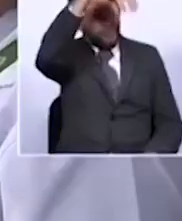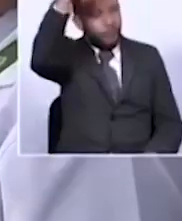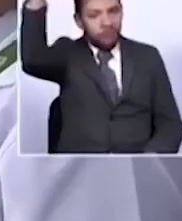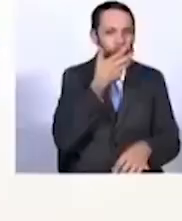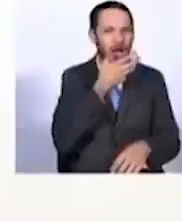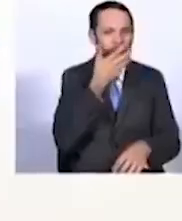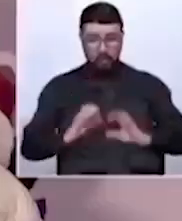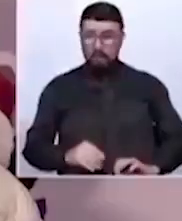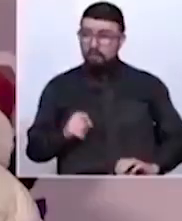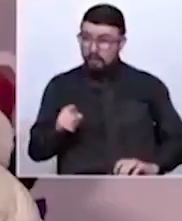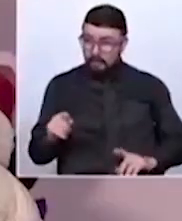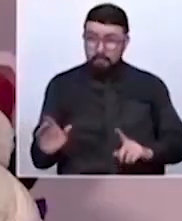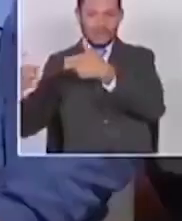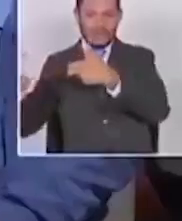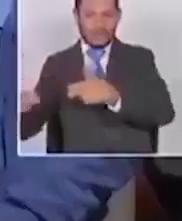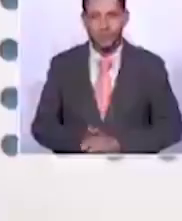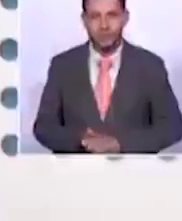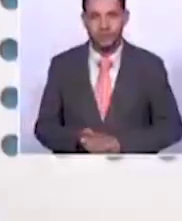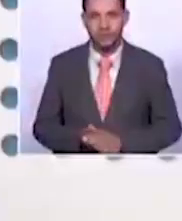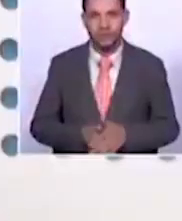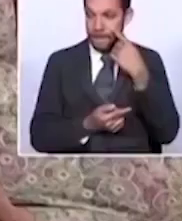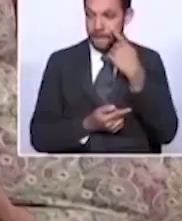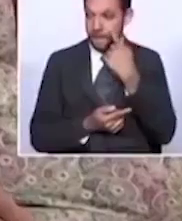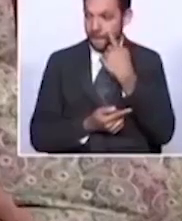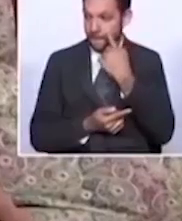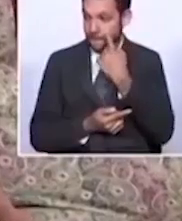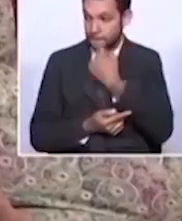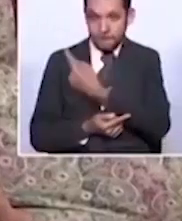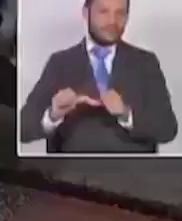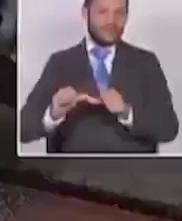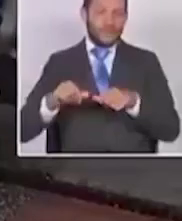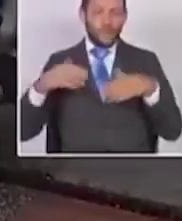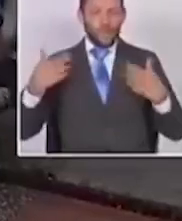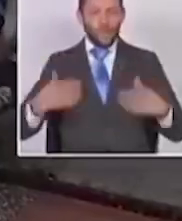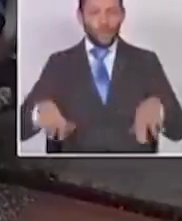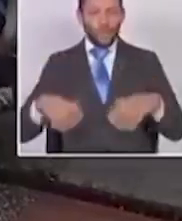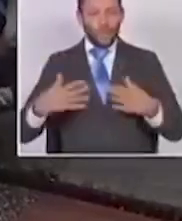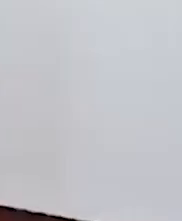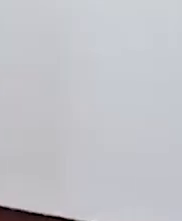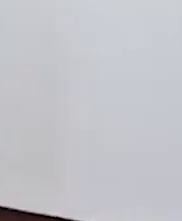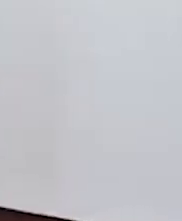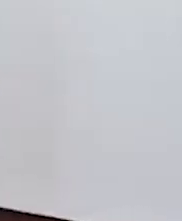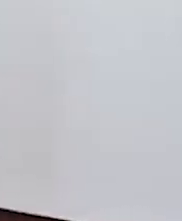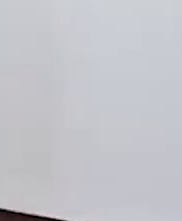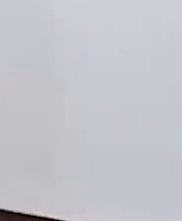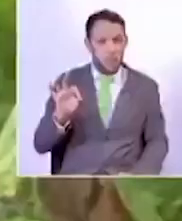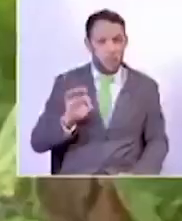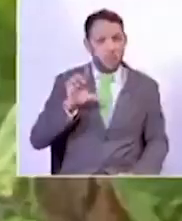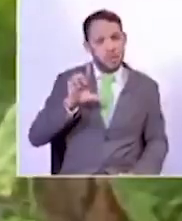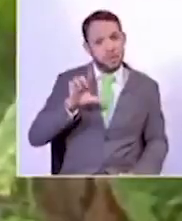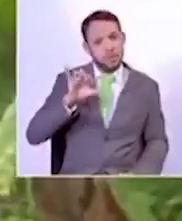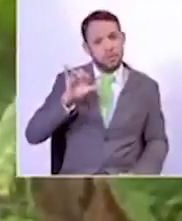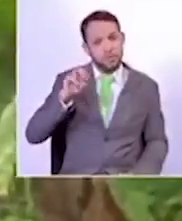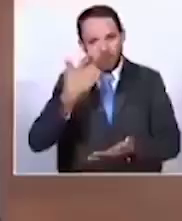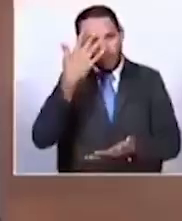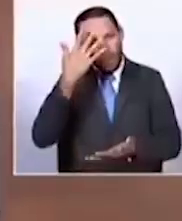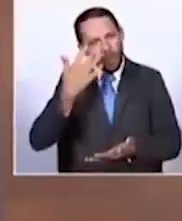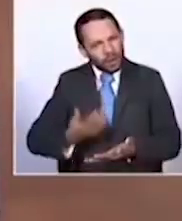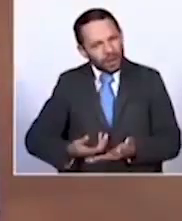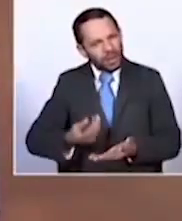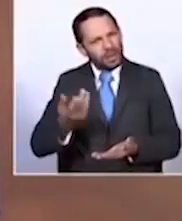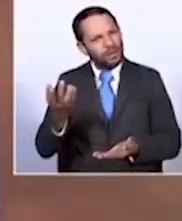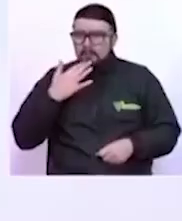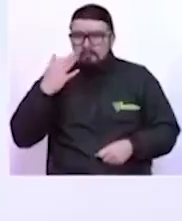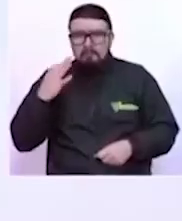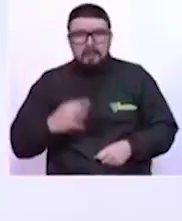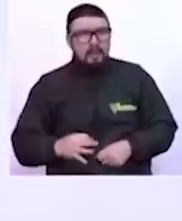Nuestra salud es lo más importante y valioso que tenemos. Durante 20 años hemos llevado mensajes de educación y conciencia a diferentes hogares